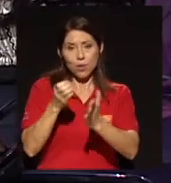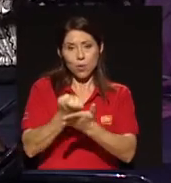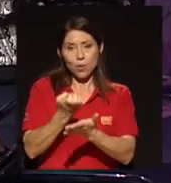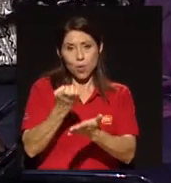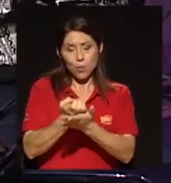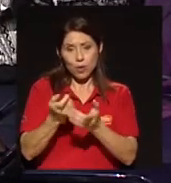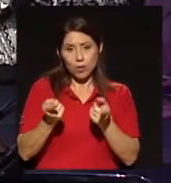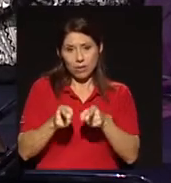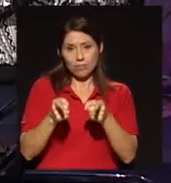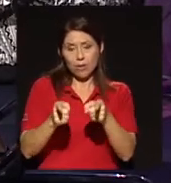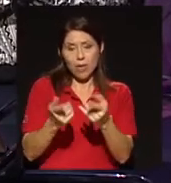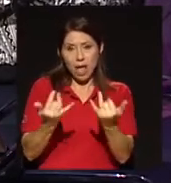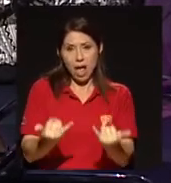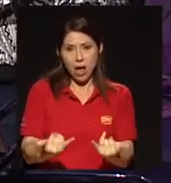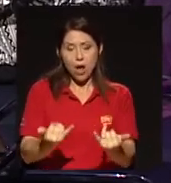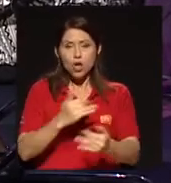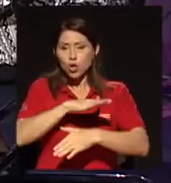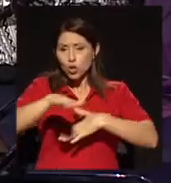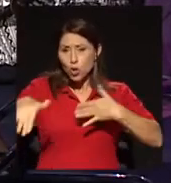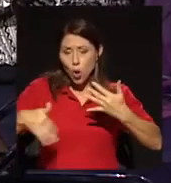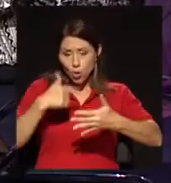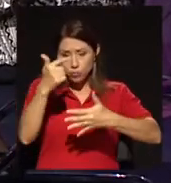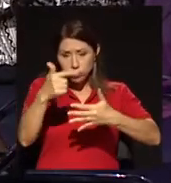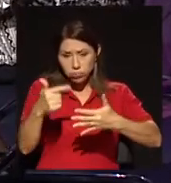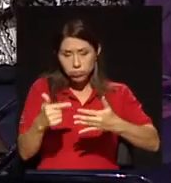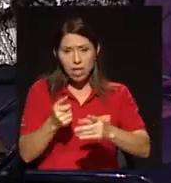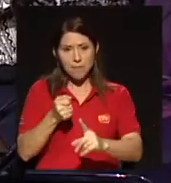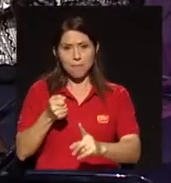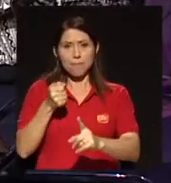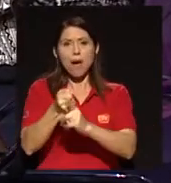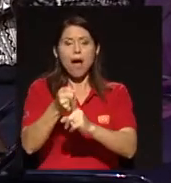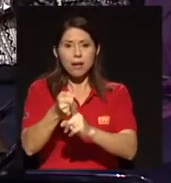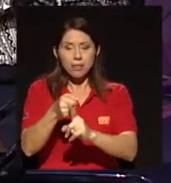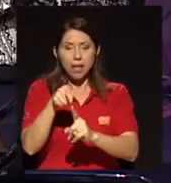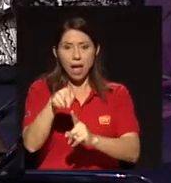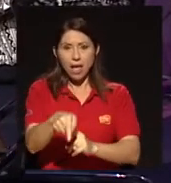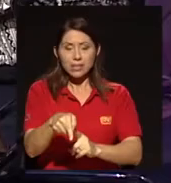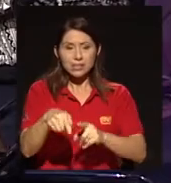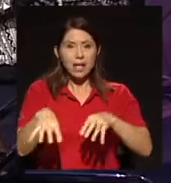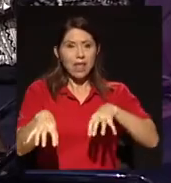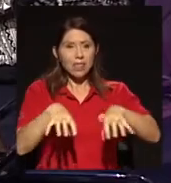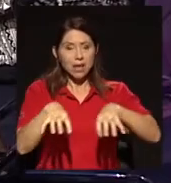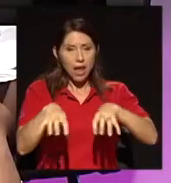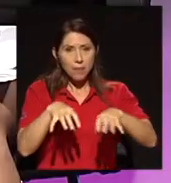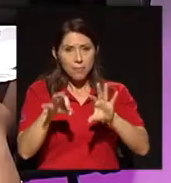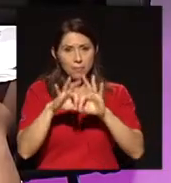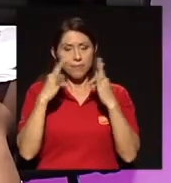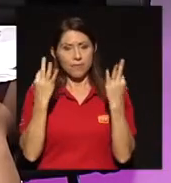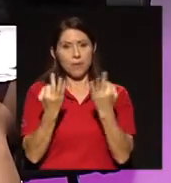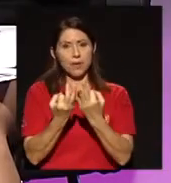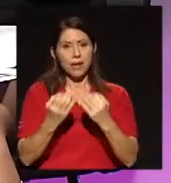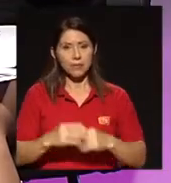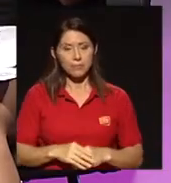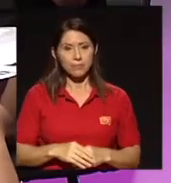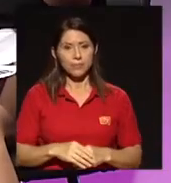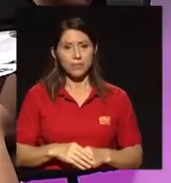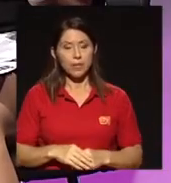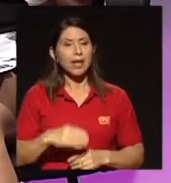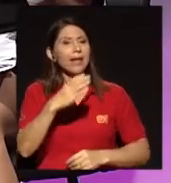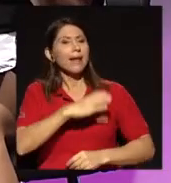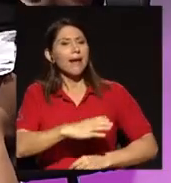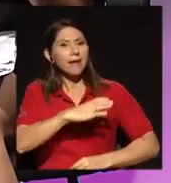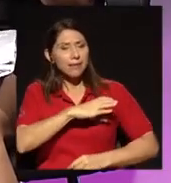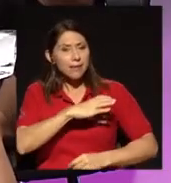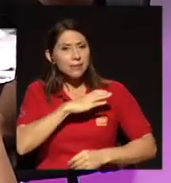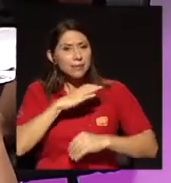está generando. Entonces todo eso impacta esta dinámica familiar. ¿Cuál es la